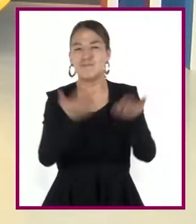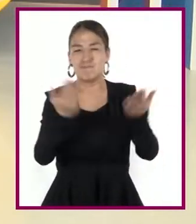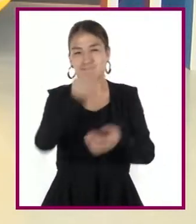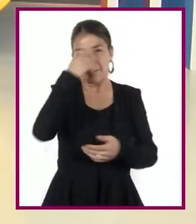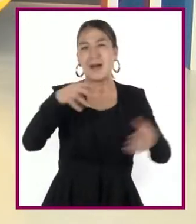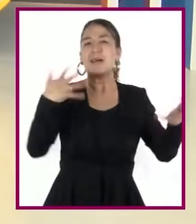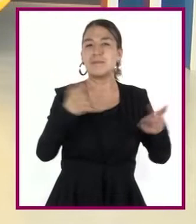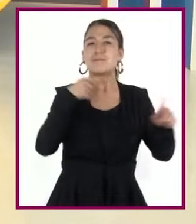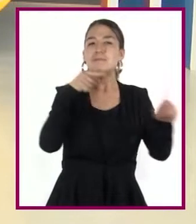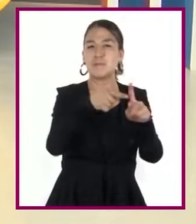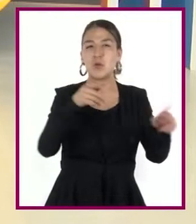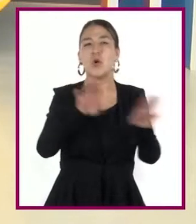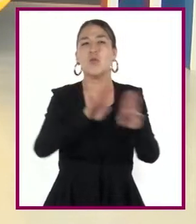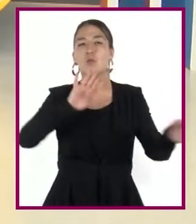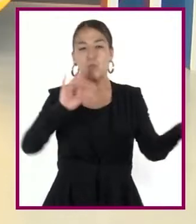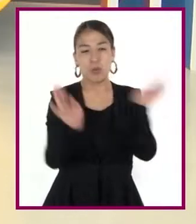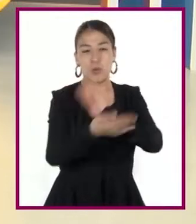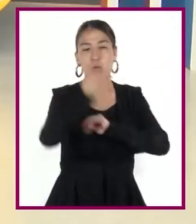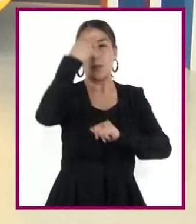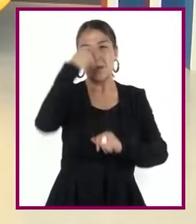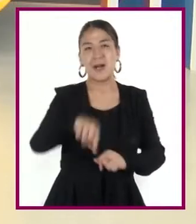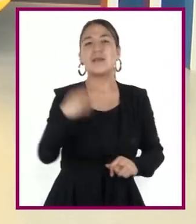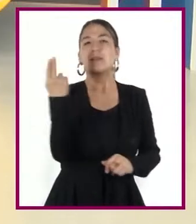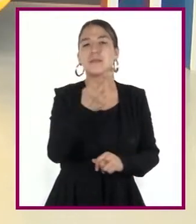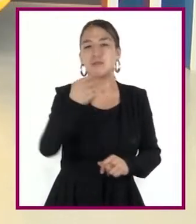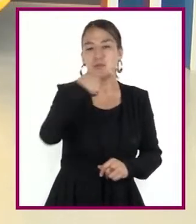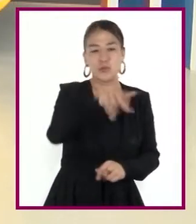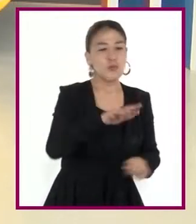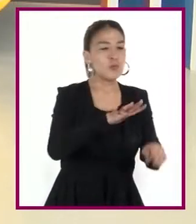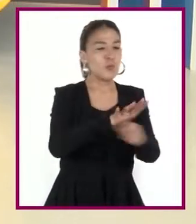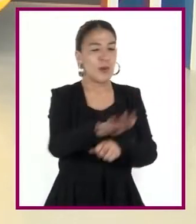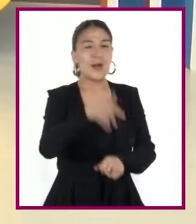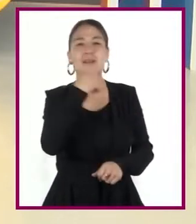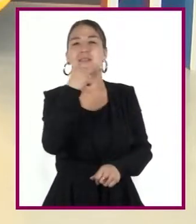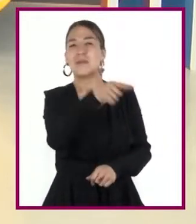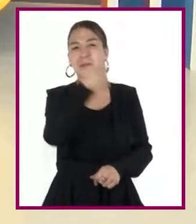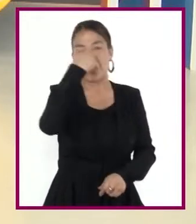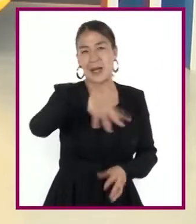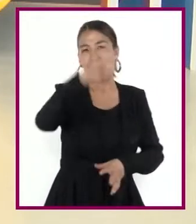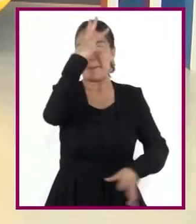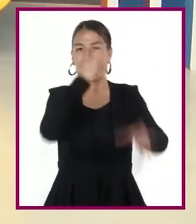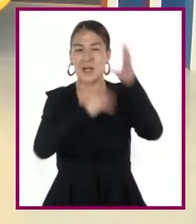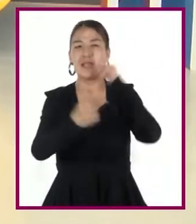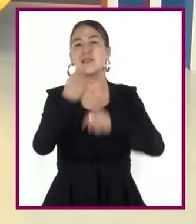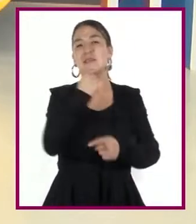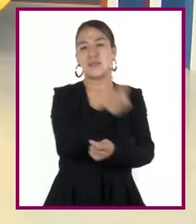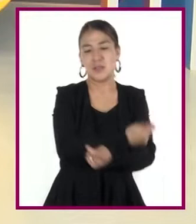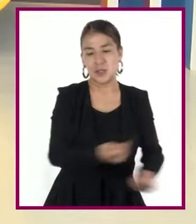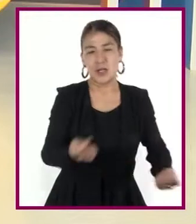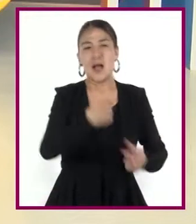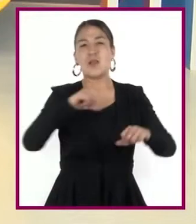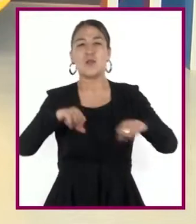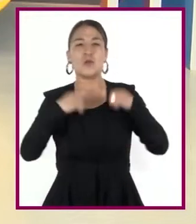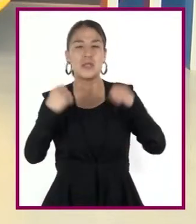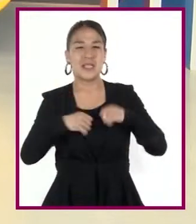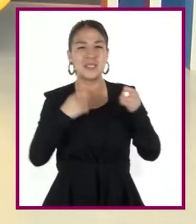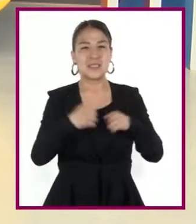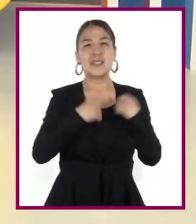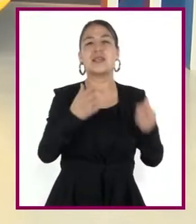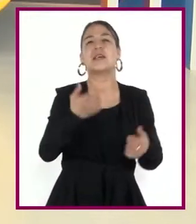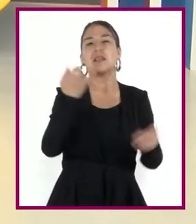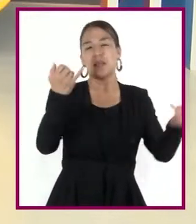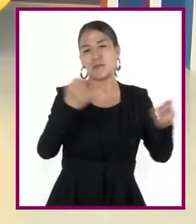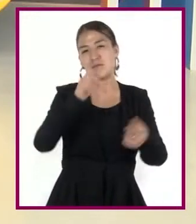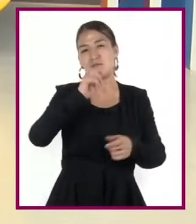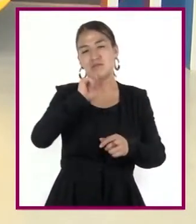debe tener el mundo para satisfacer las necesidades básicas de aprendizaje de niñas, niños y adolescentes en todos